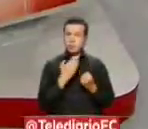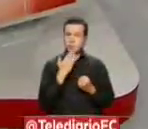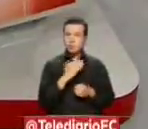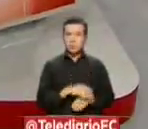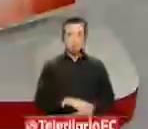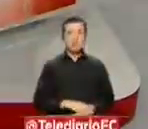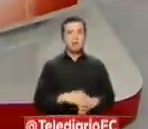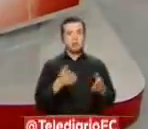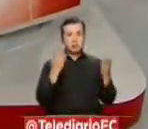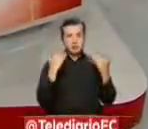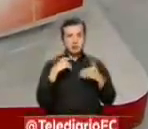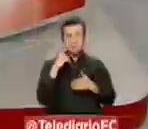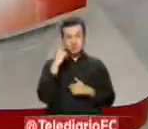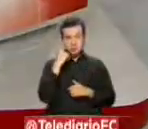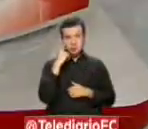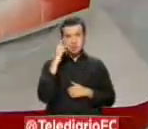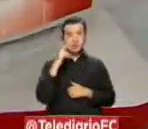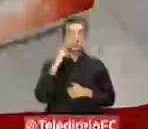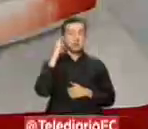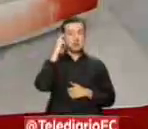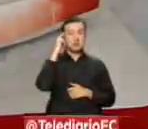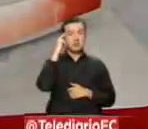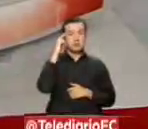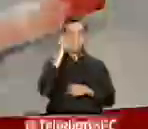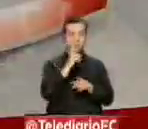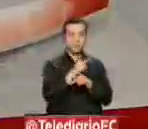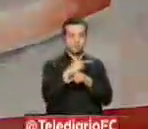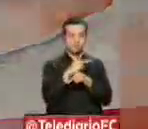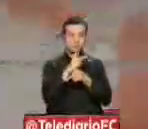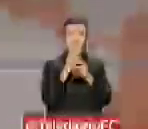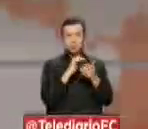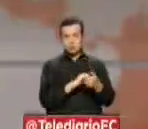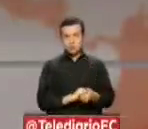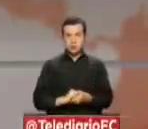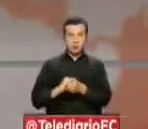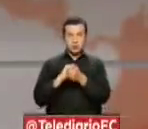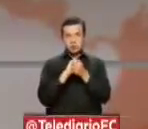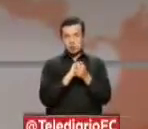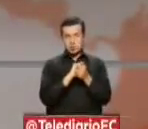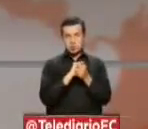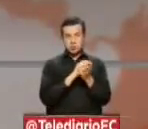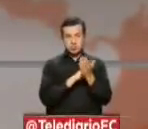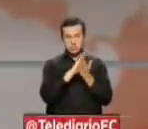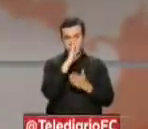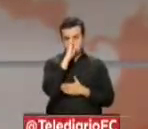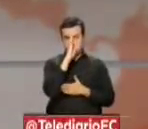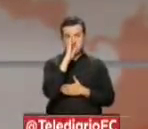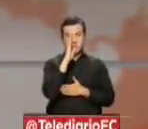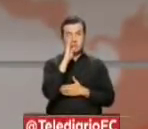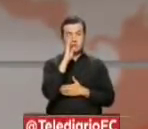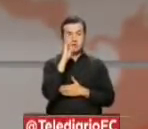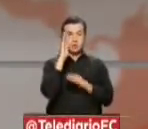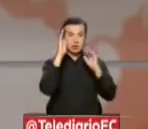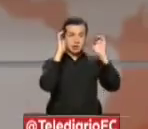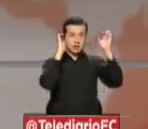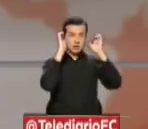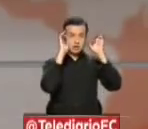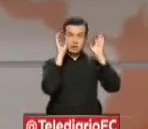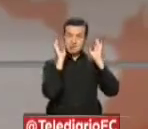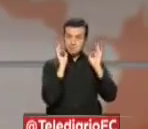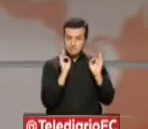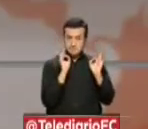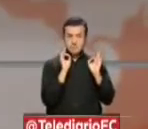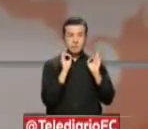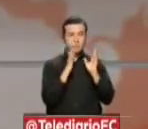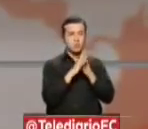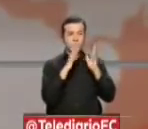momento en que nosotros logremos que la lógica de los encadenamientos productivos se transparente en una política pública adecuada, las posibilidades